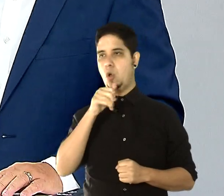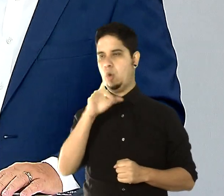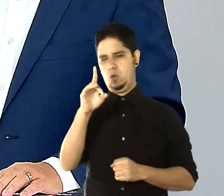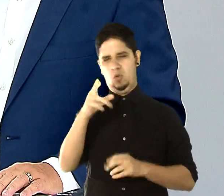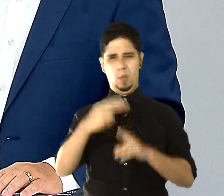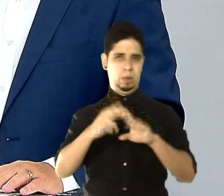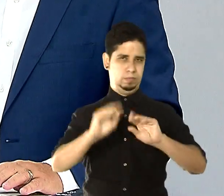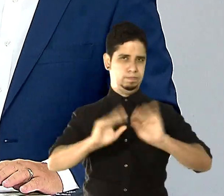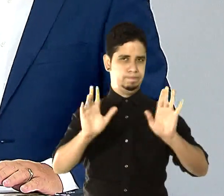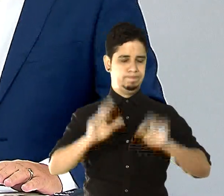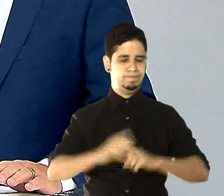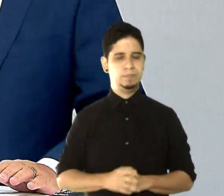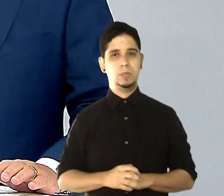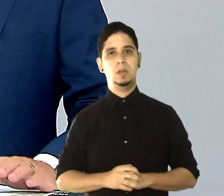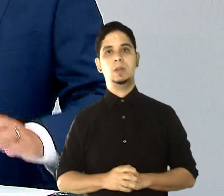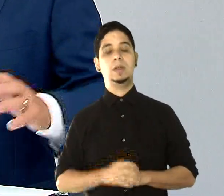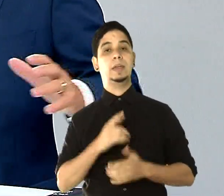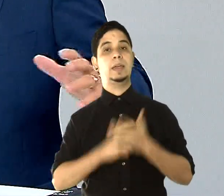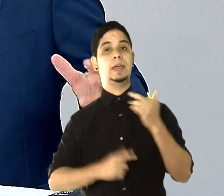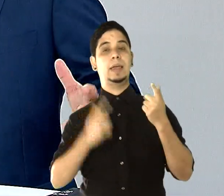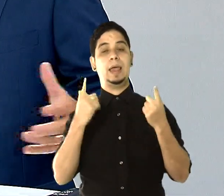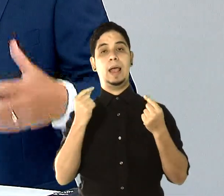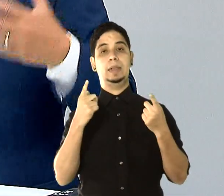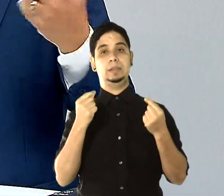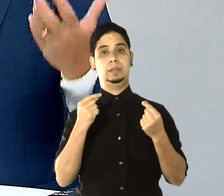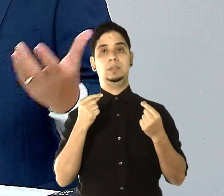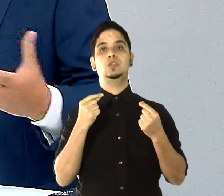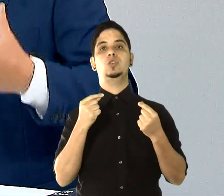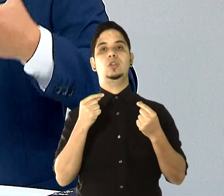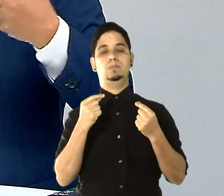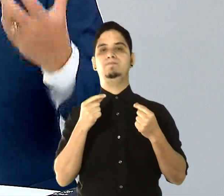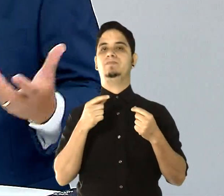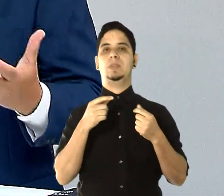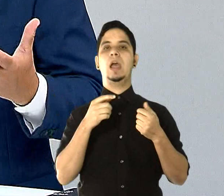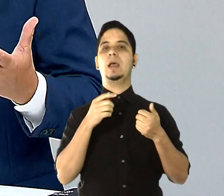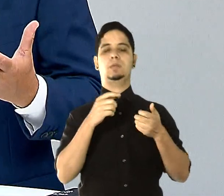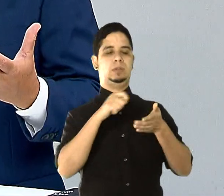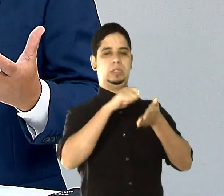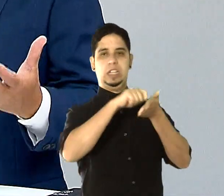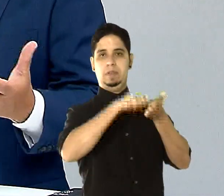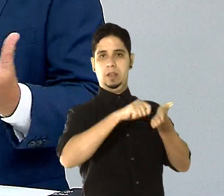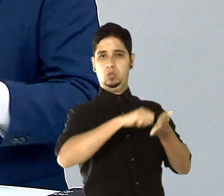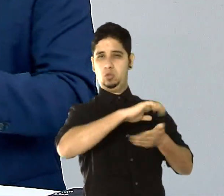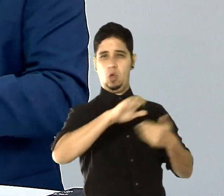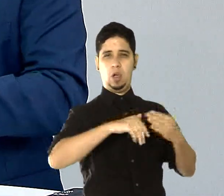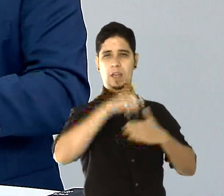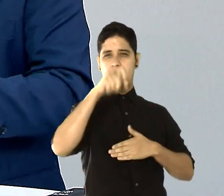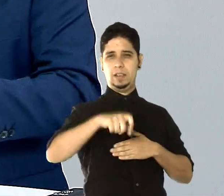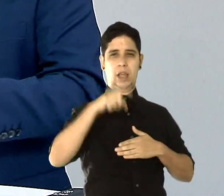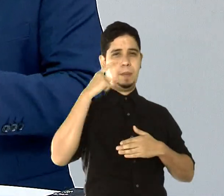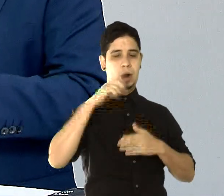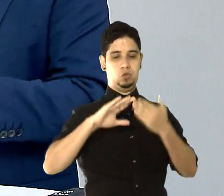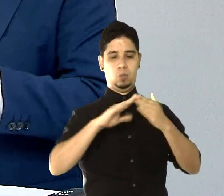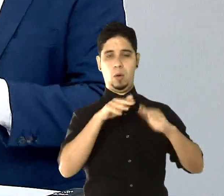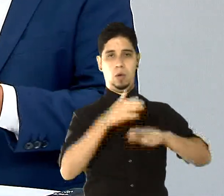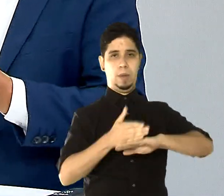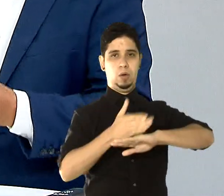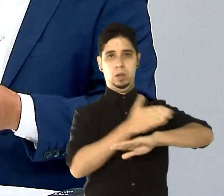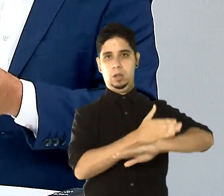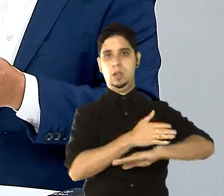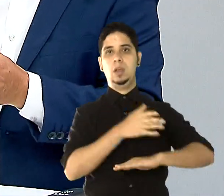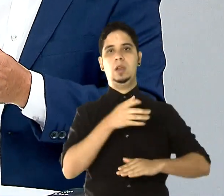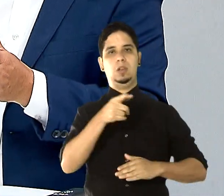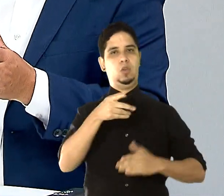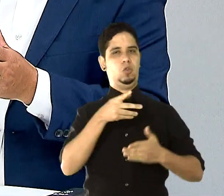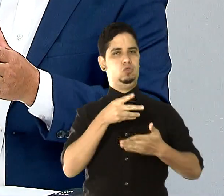le envía a ustedes o le hace un inventario de lo que se necesita para poner su pueblo al día. No sé si estos fondos son